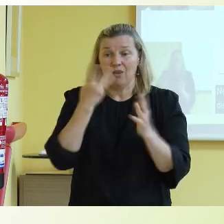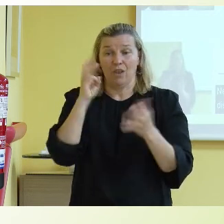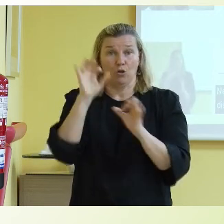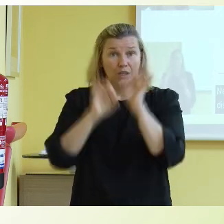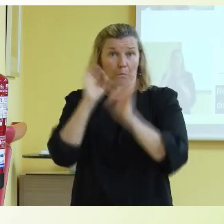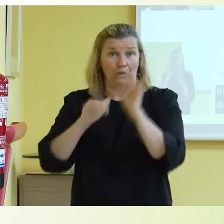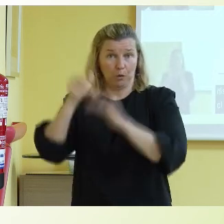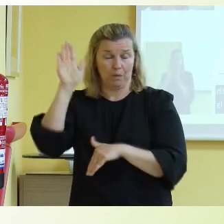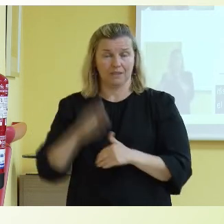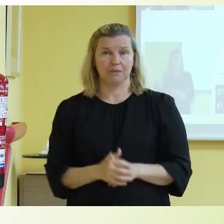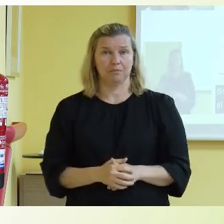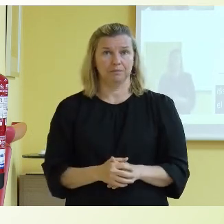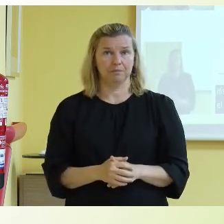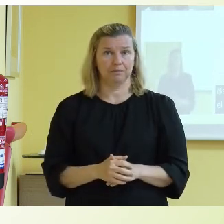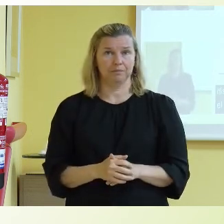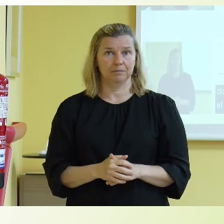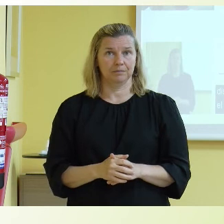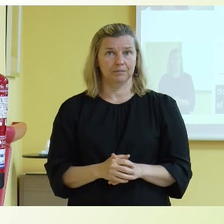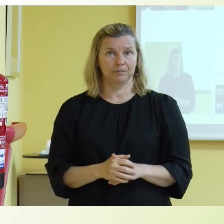80%.